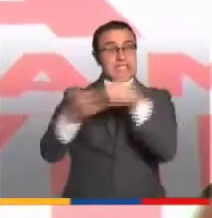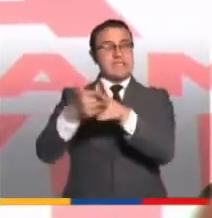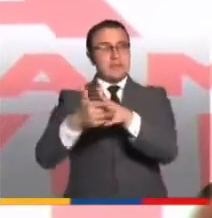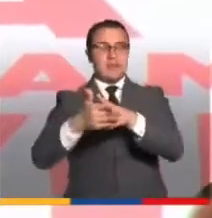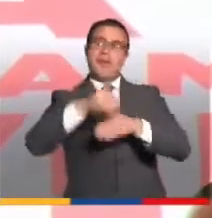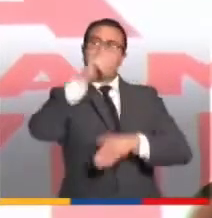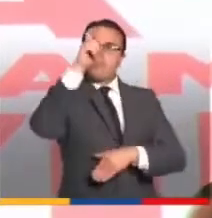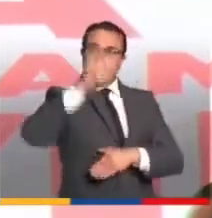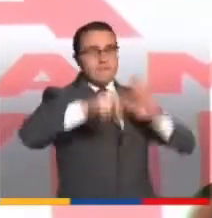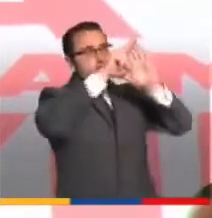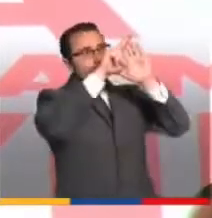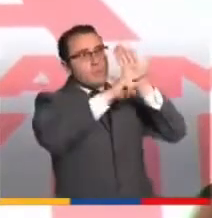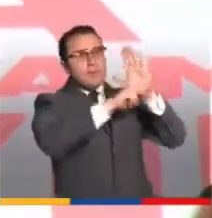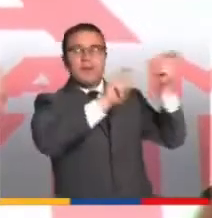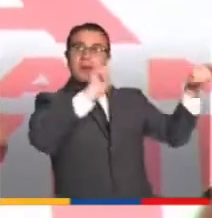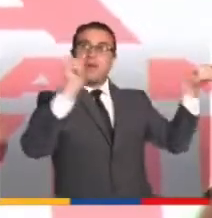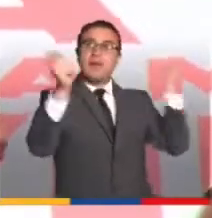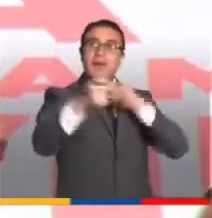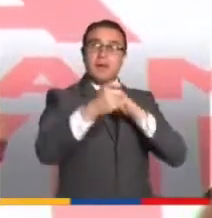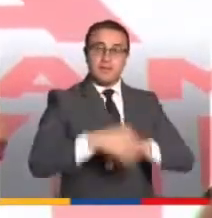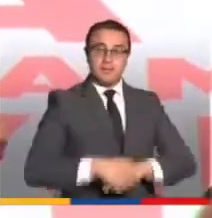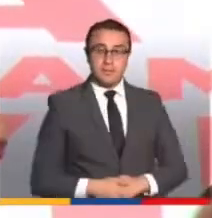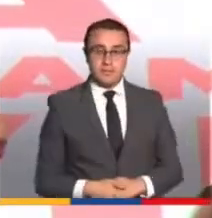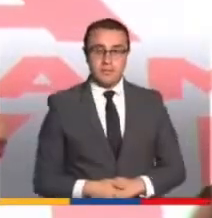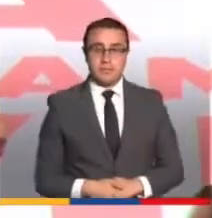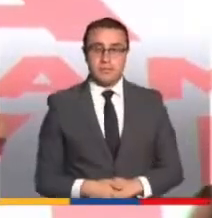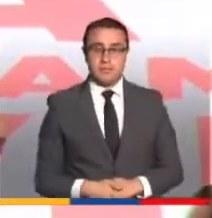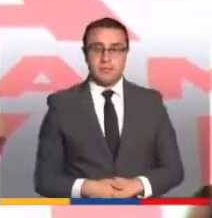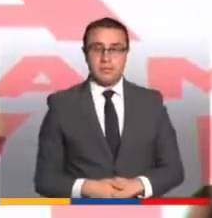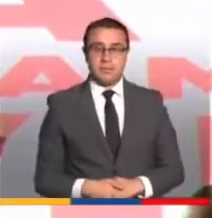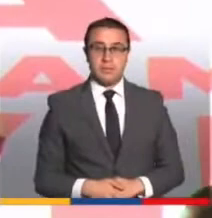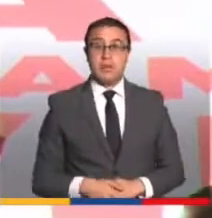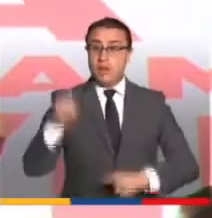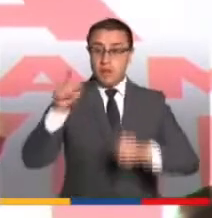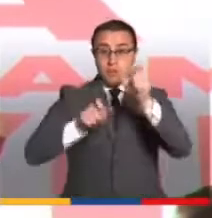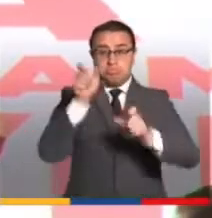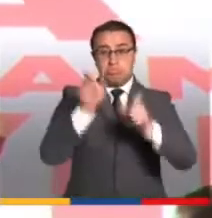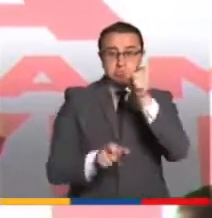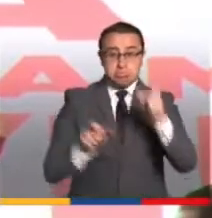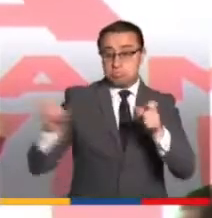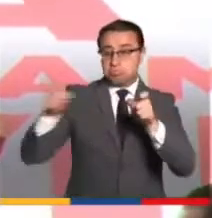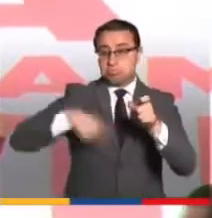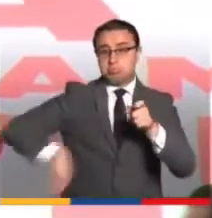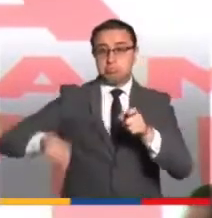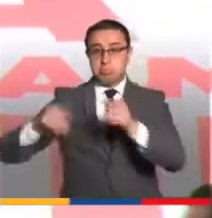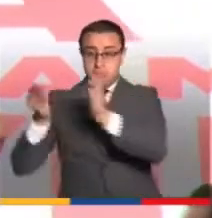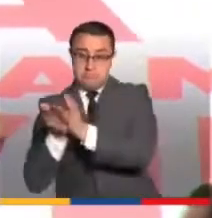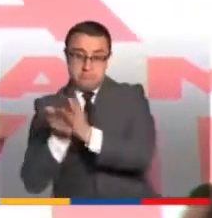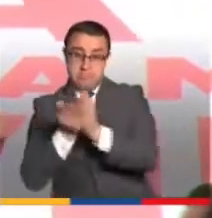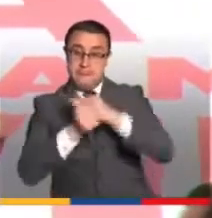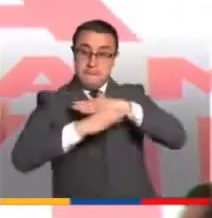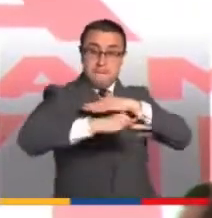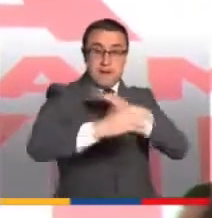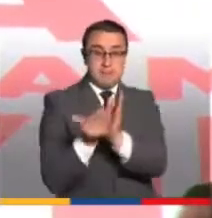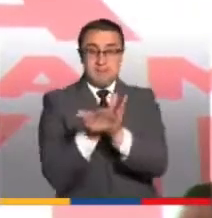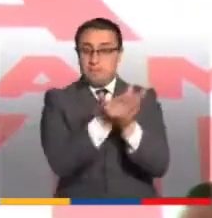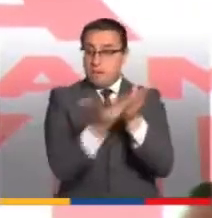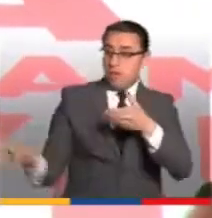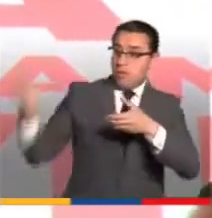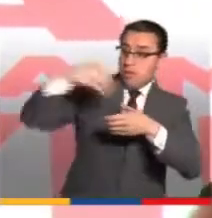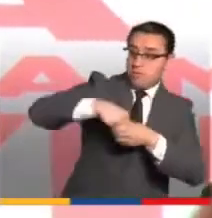se lanzan al mar a llevarlos al hijo o a guardarlos en las poblaciones, no merece la pena que